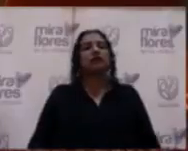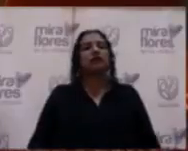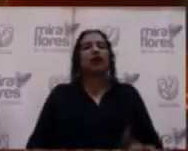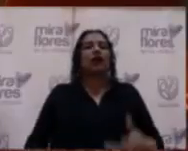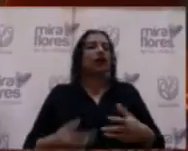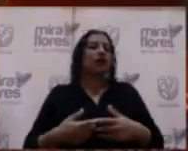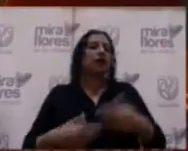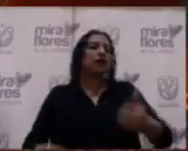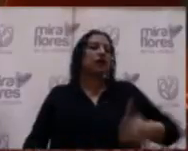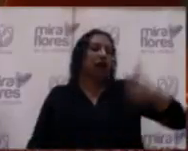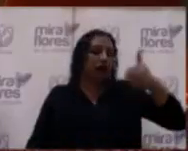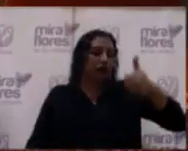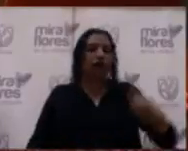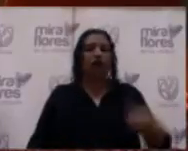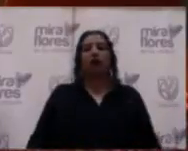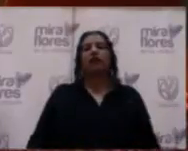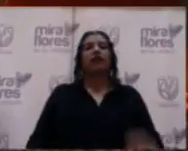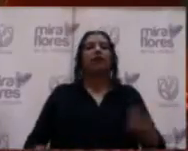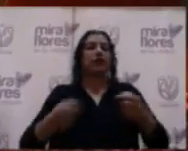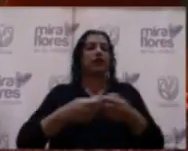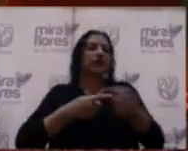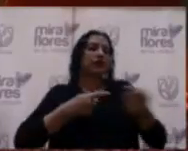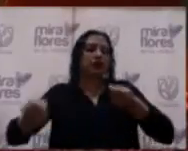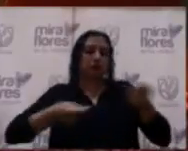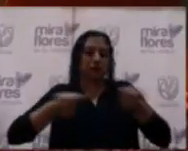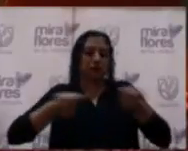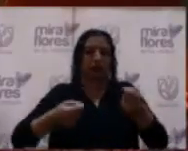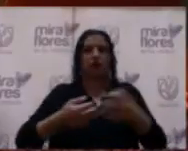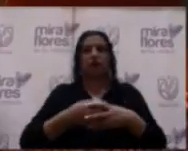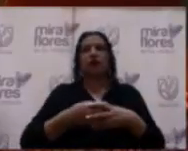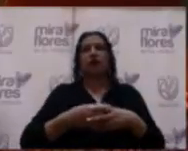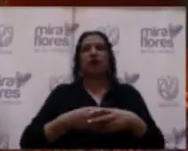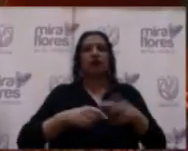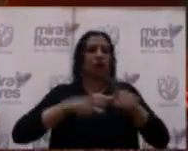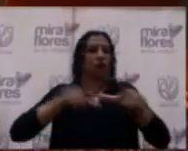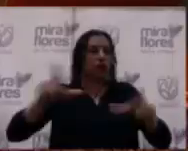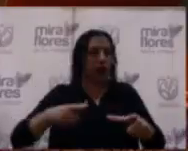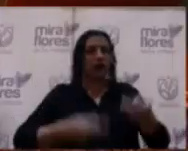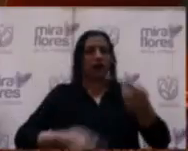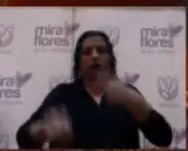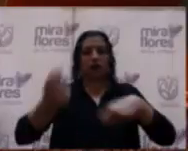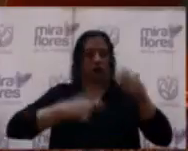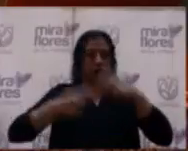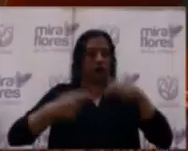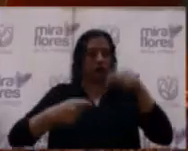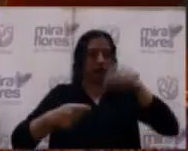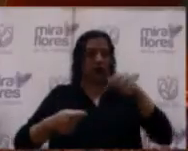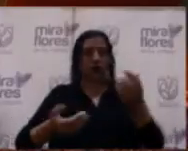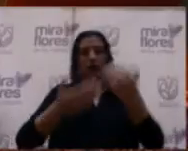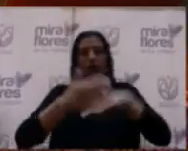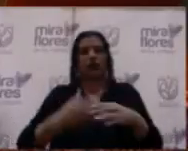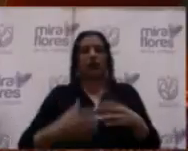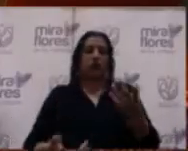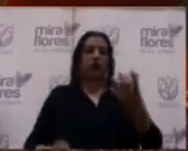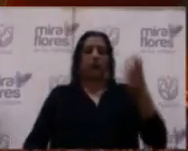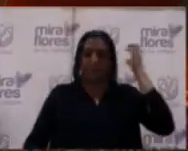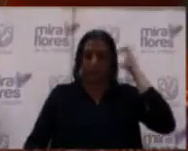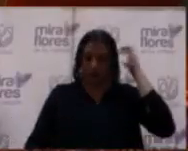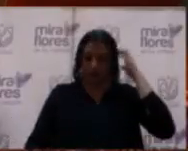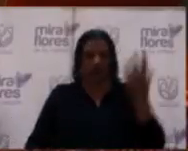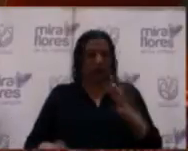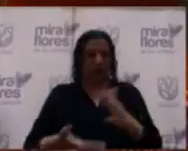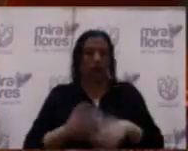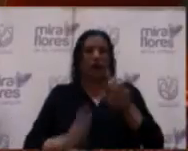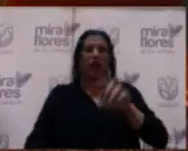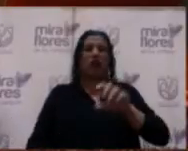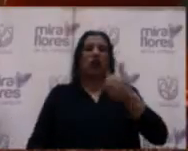que de alguna manera administran los locales comerciales en el distrito, que son cerca de 10.000,